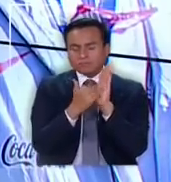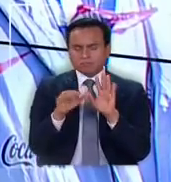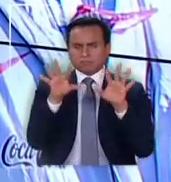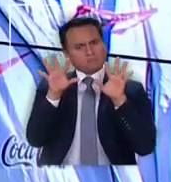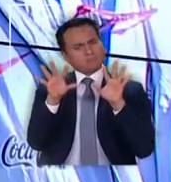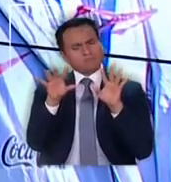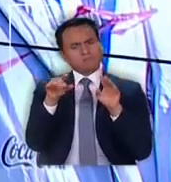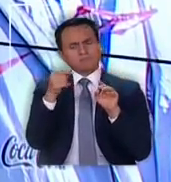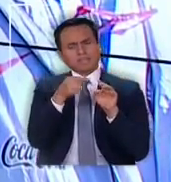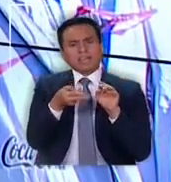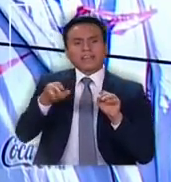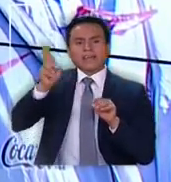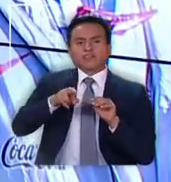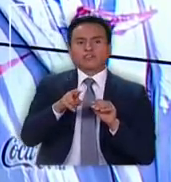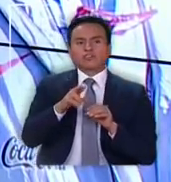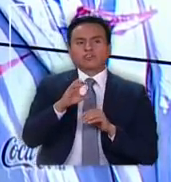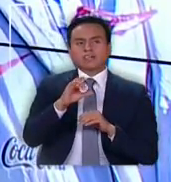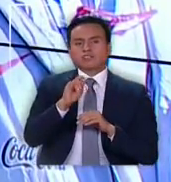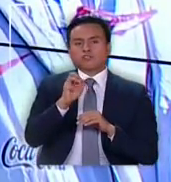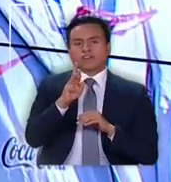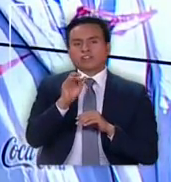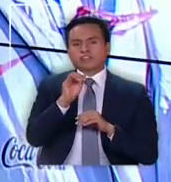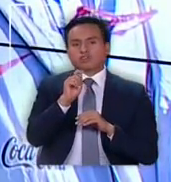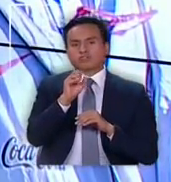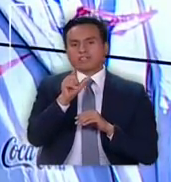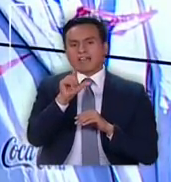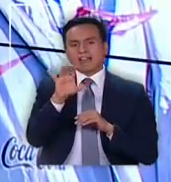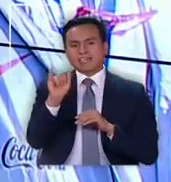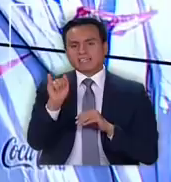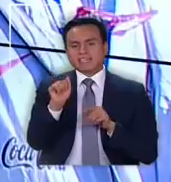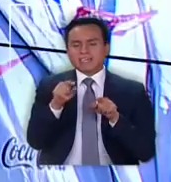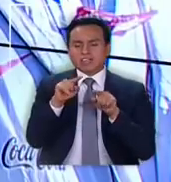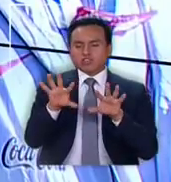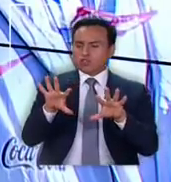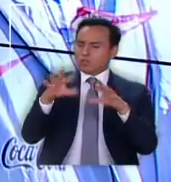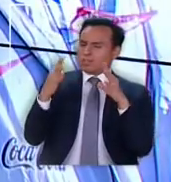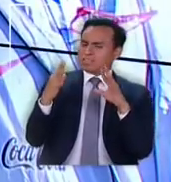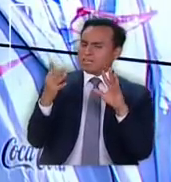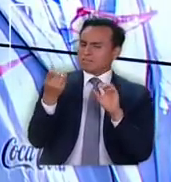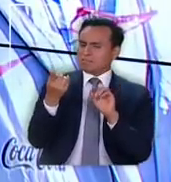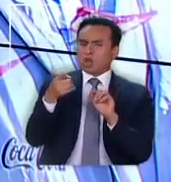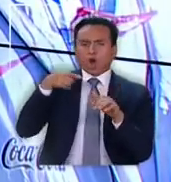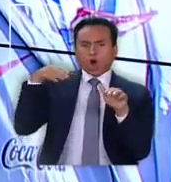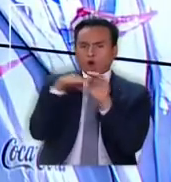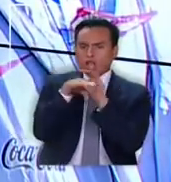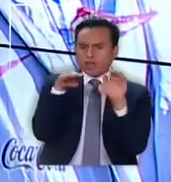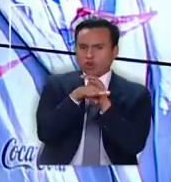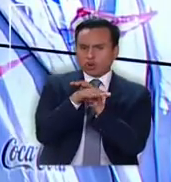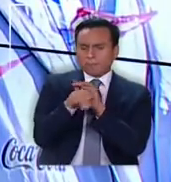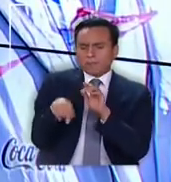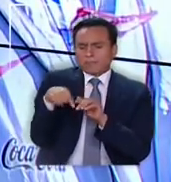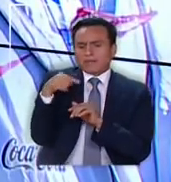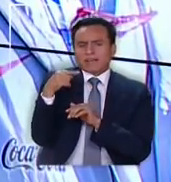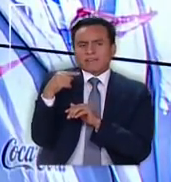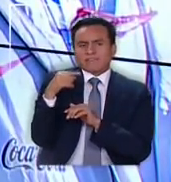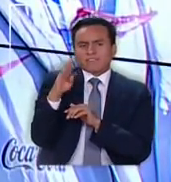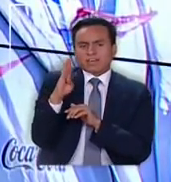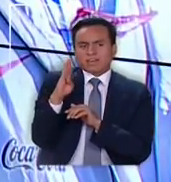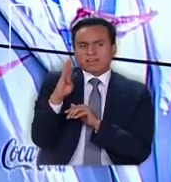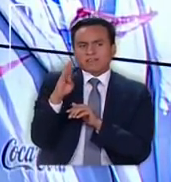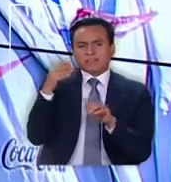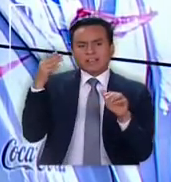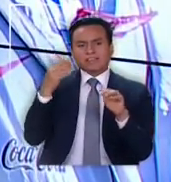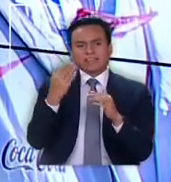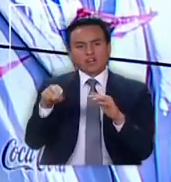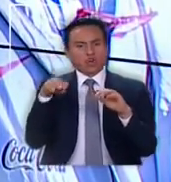la atención el regreso de Christopher Toselli y en que la gran sorpresa fue un goleador de la primera B, el delantero